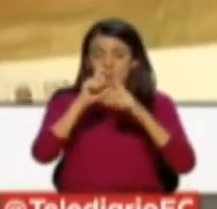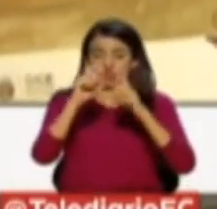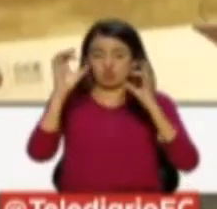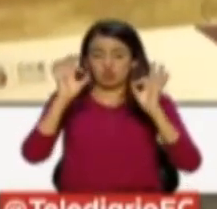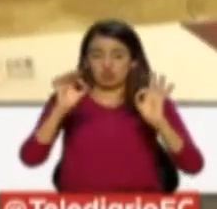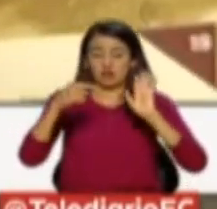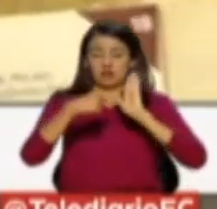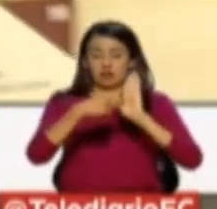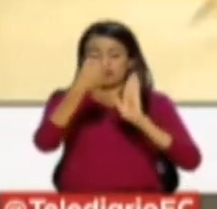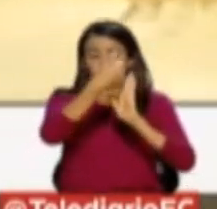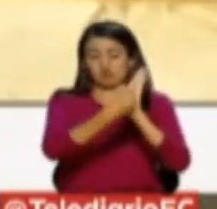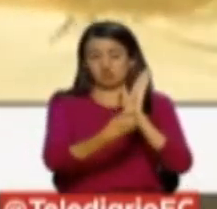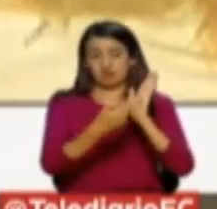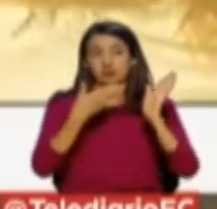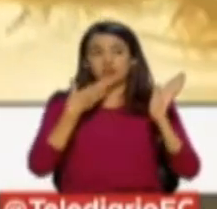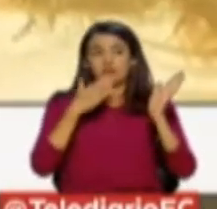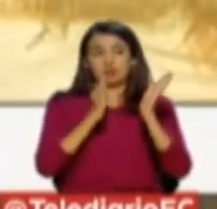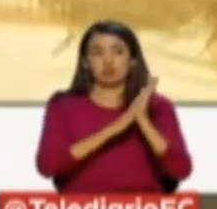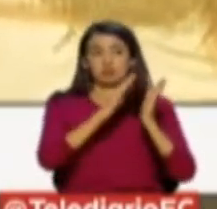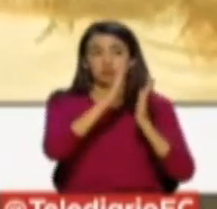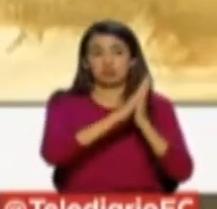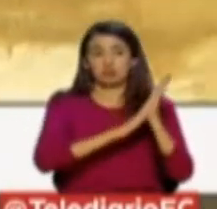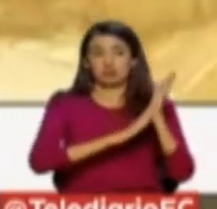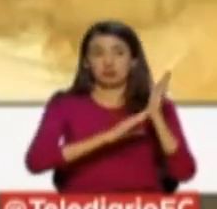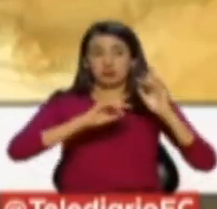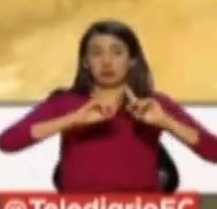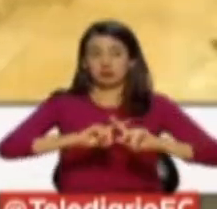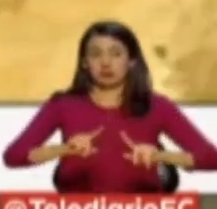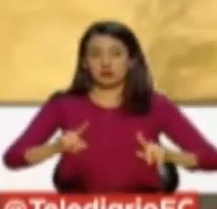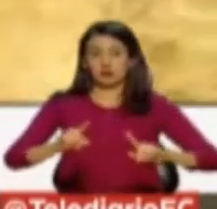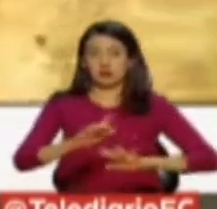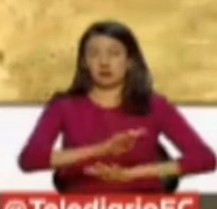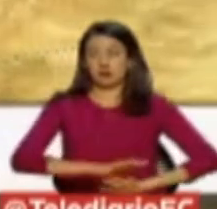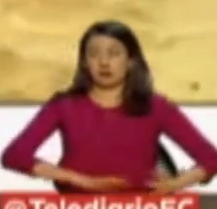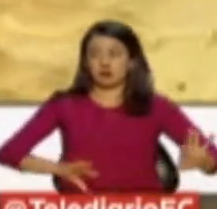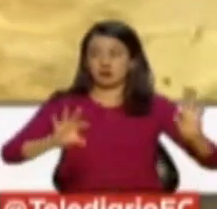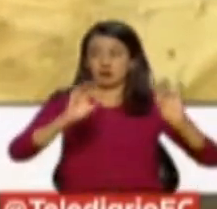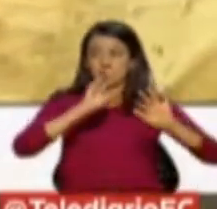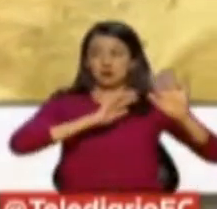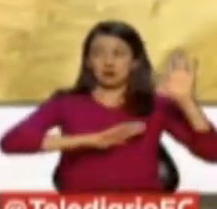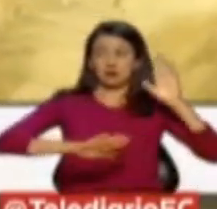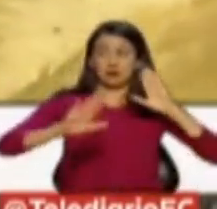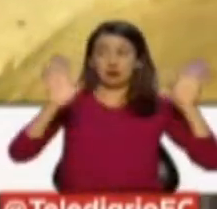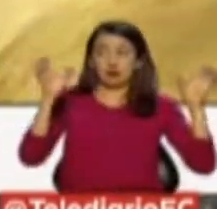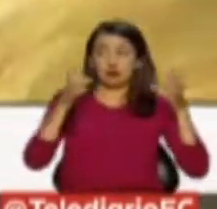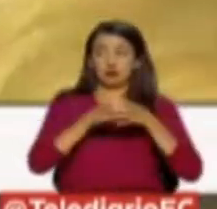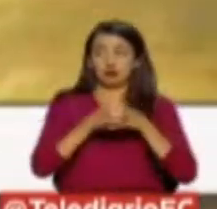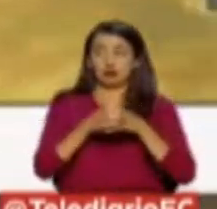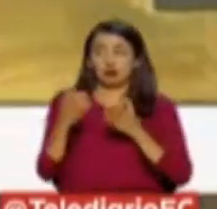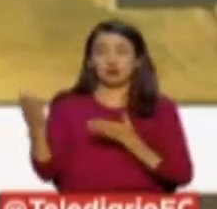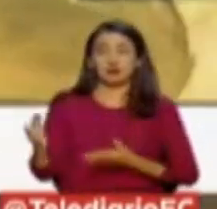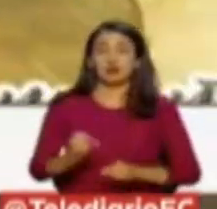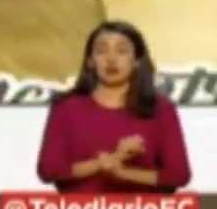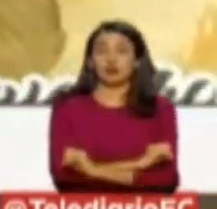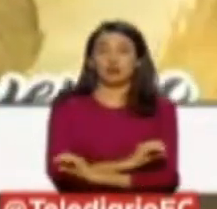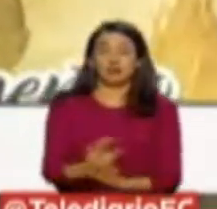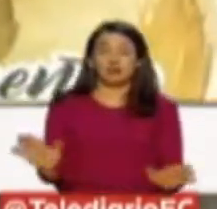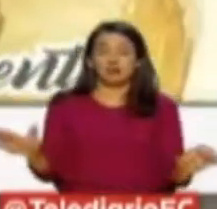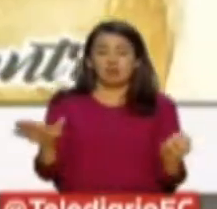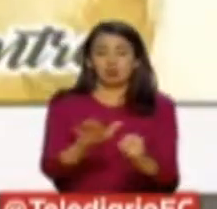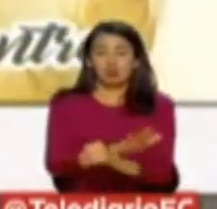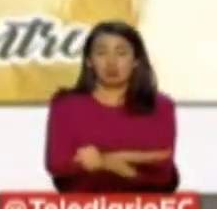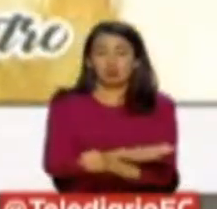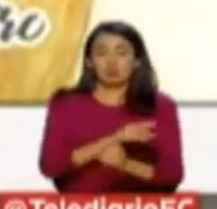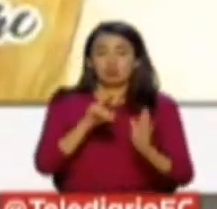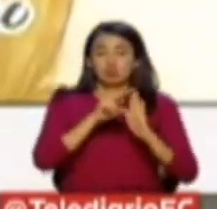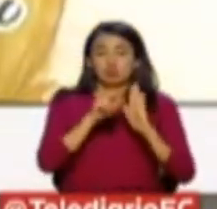plasmen cada cada una de las secciones pero a la en cierta manera tiene una conexión completa con la parte conceptual